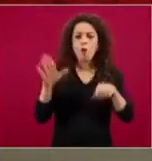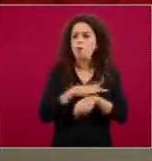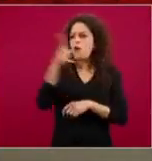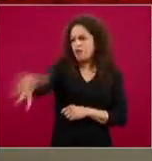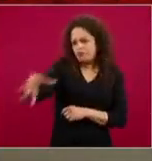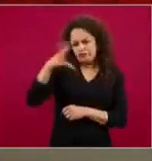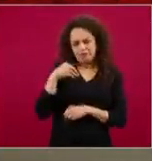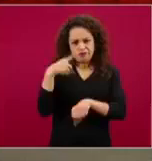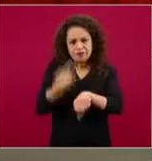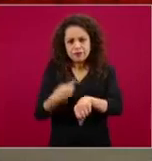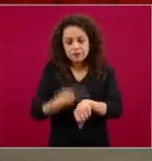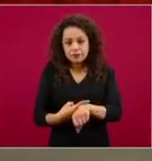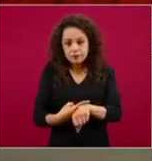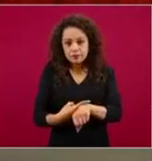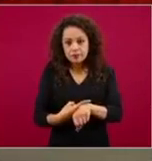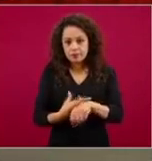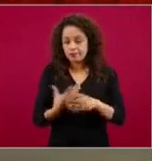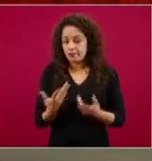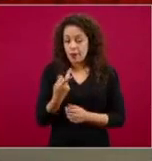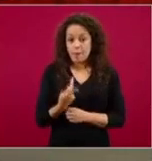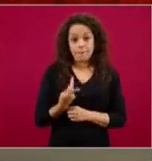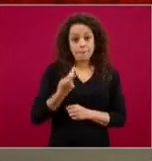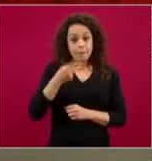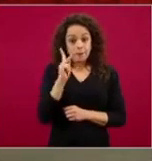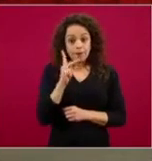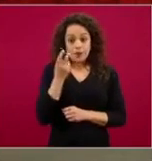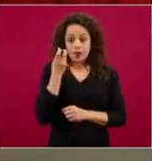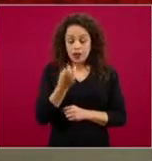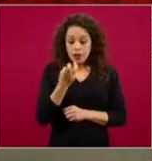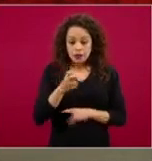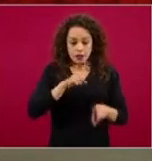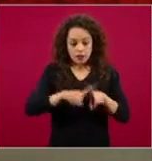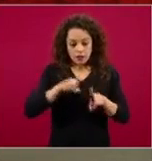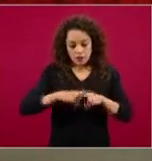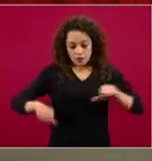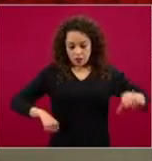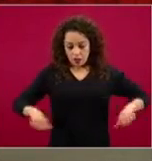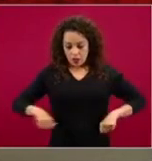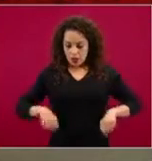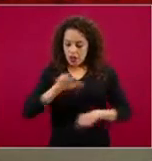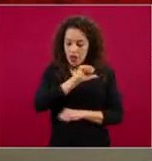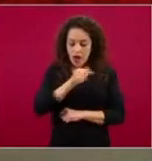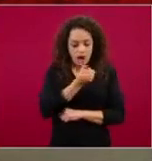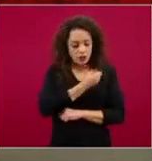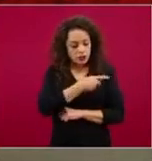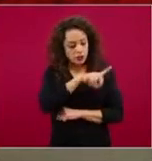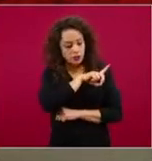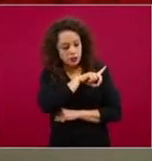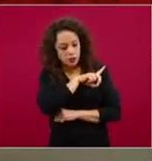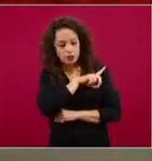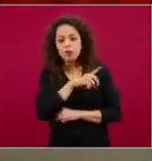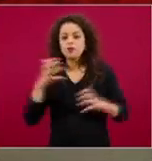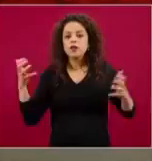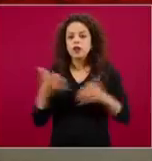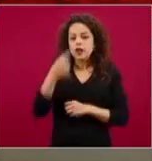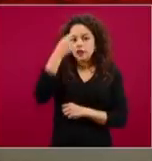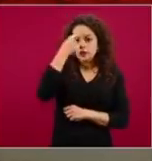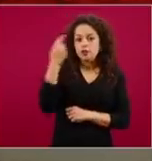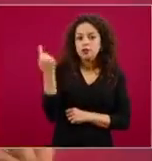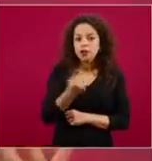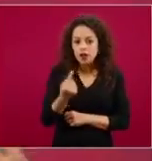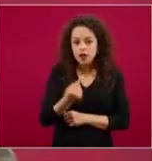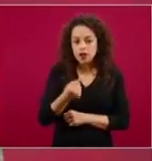Cuando las acciones de salud pública están diseñadas para tener un efecto colectivo,